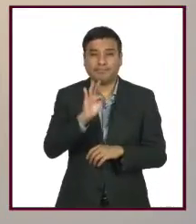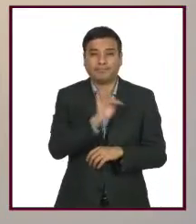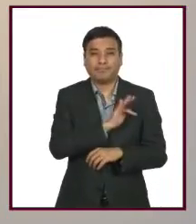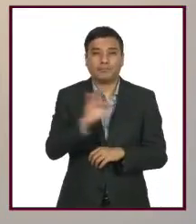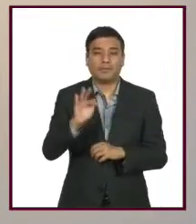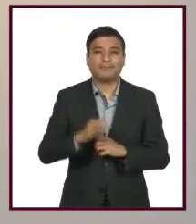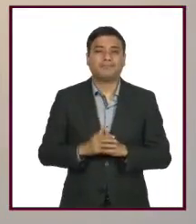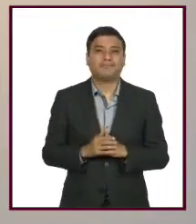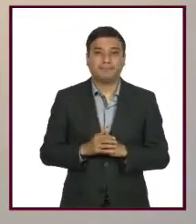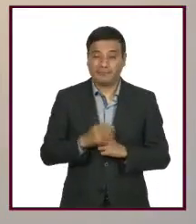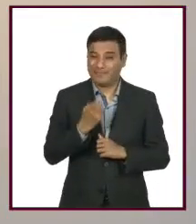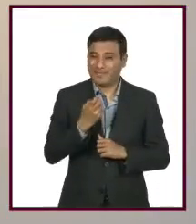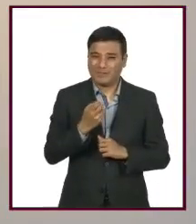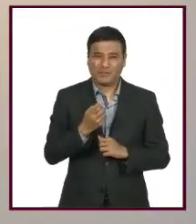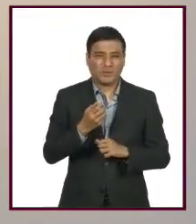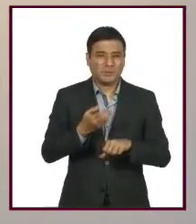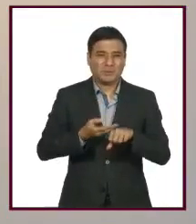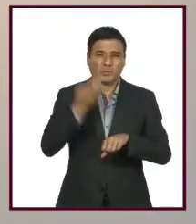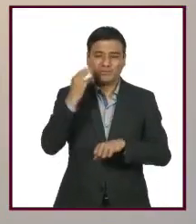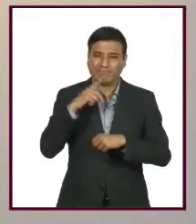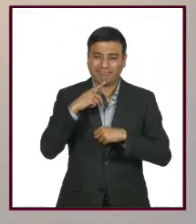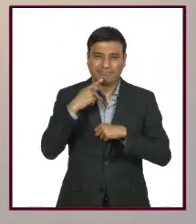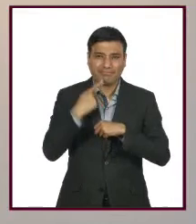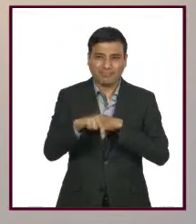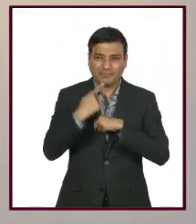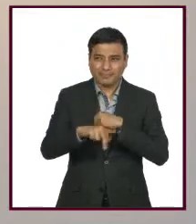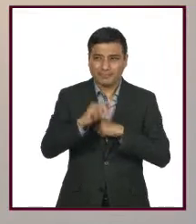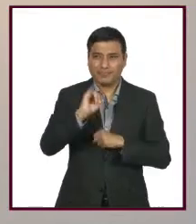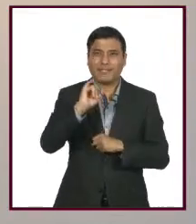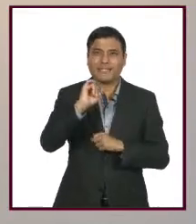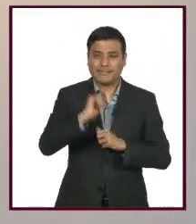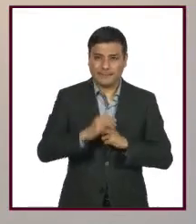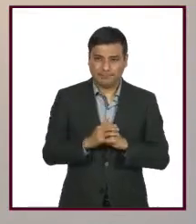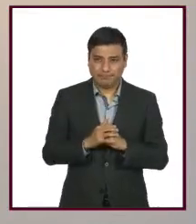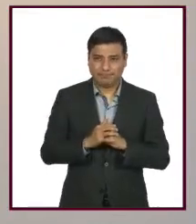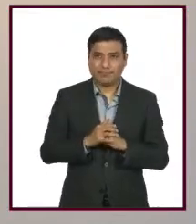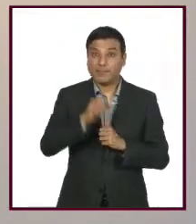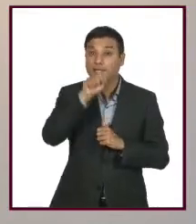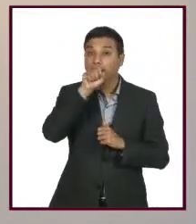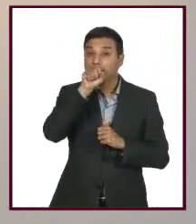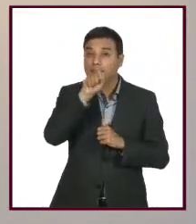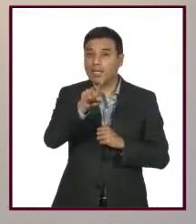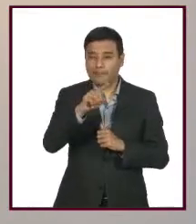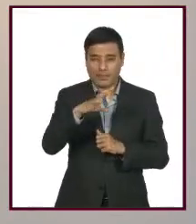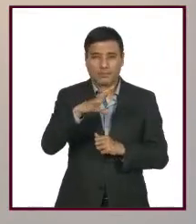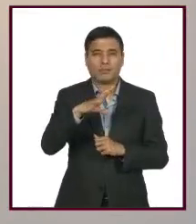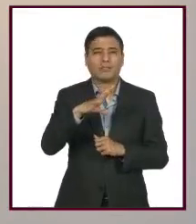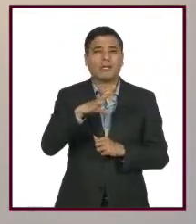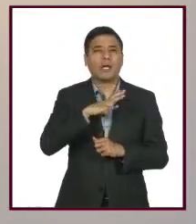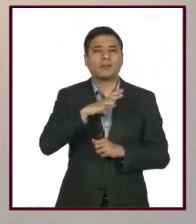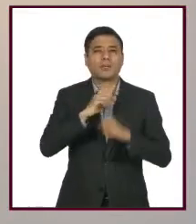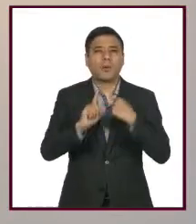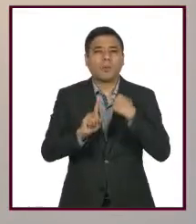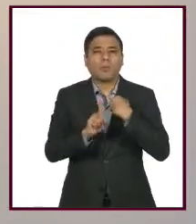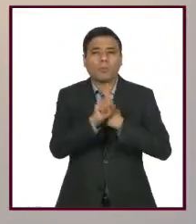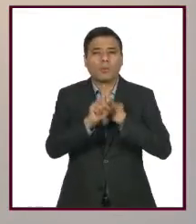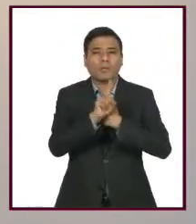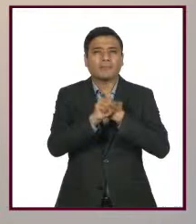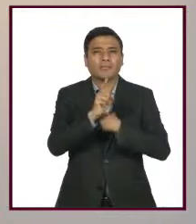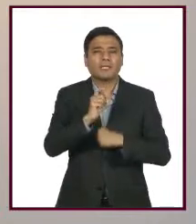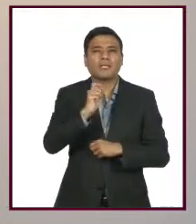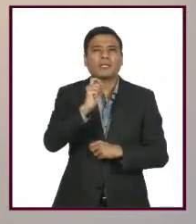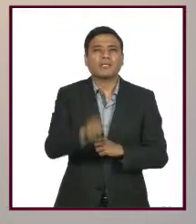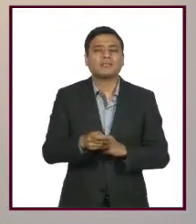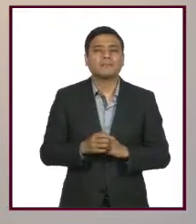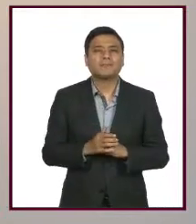sí es muy peligroso este tipo de situaciones y por eso uno de los efectos también secundarios que podemos ver cuando hay intoxicación de metanfetamina es